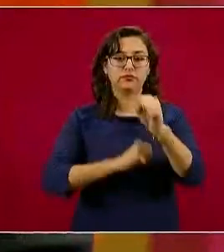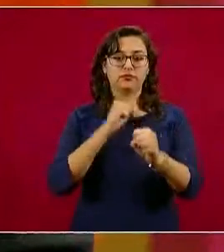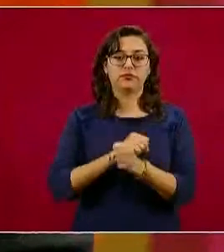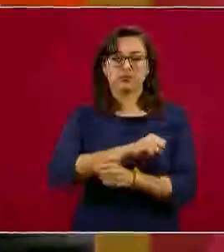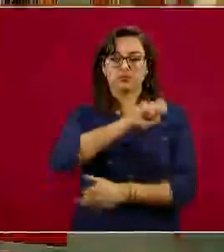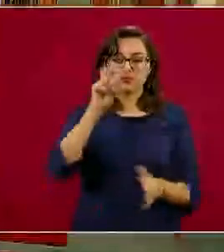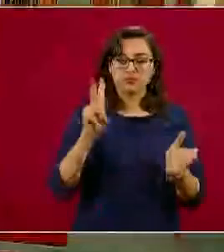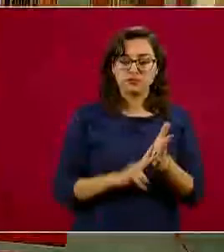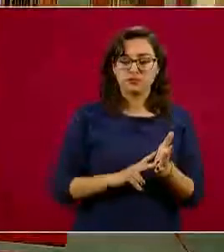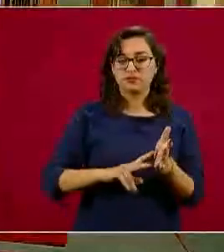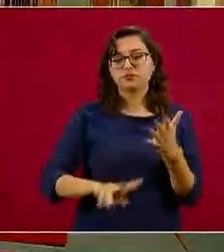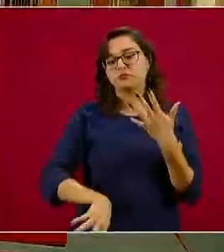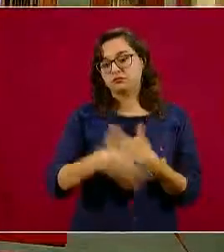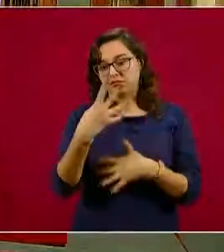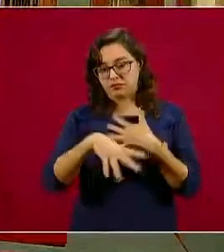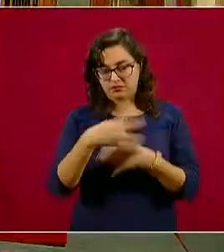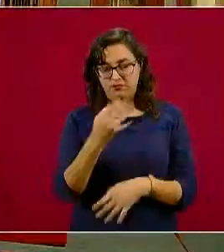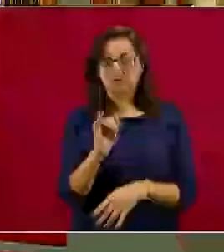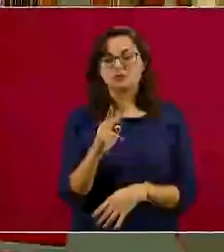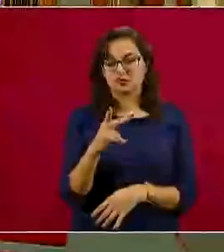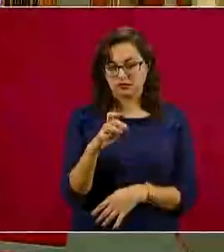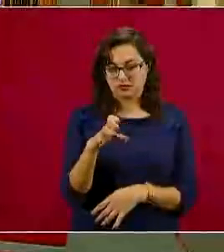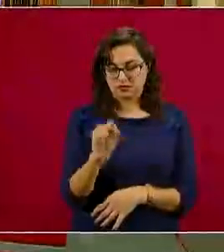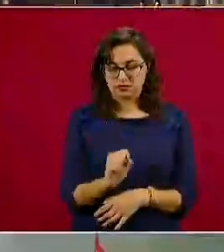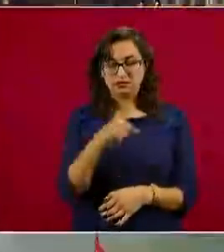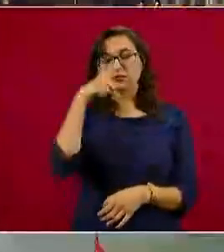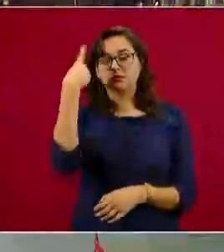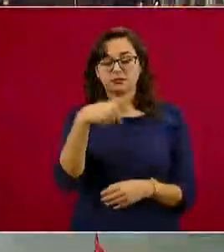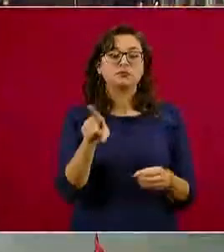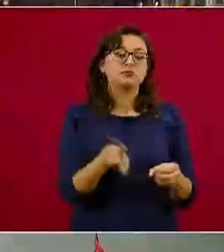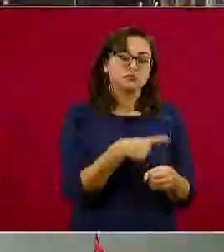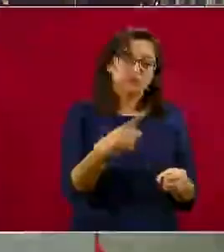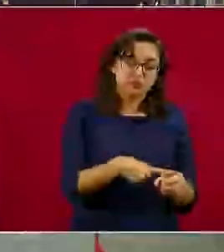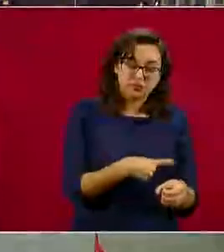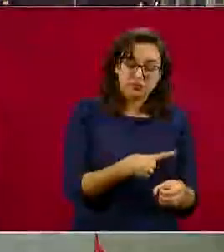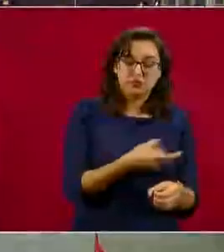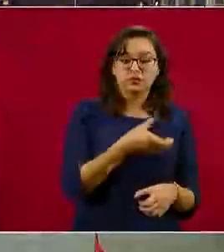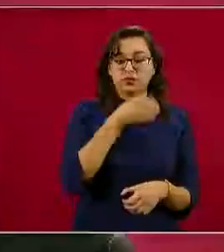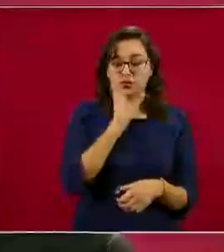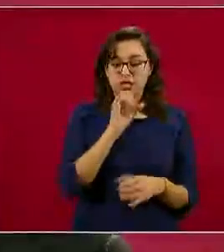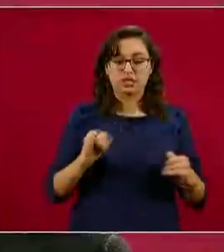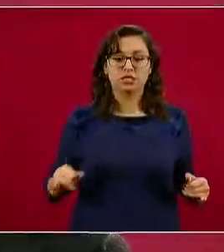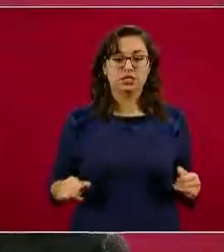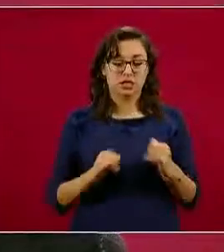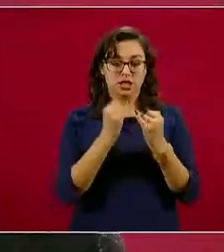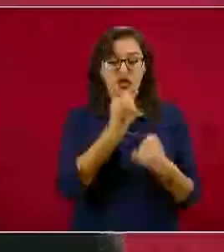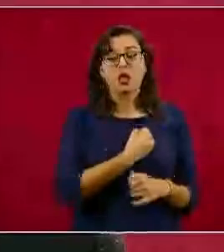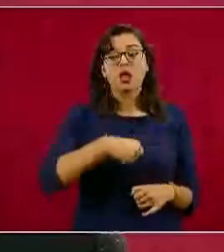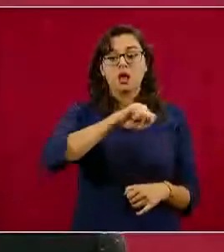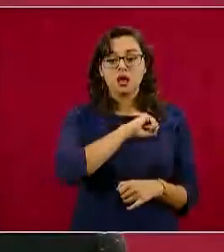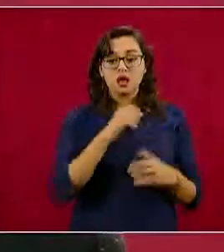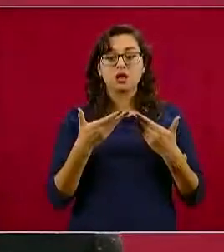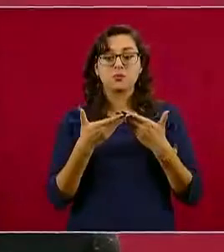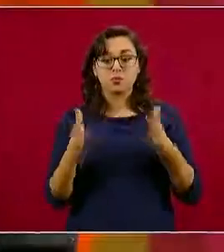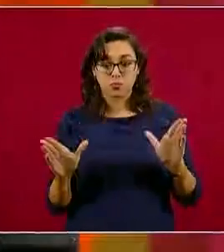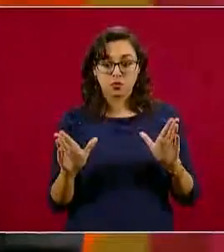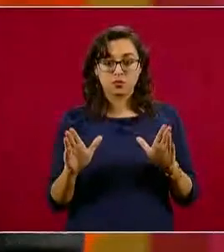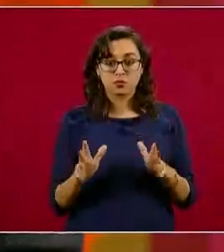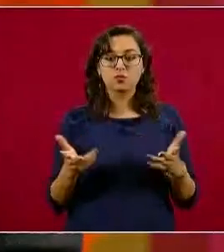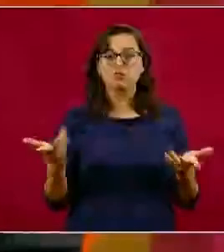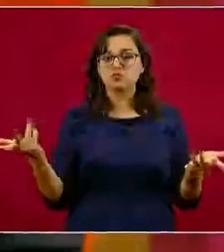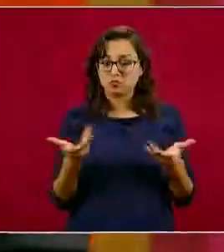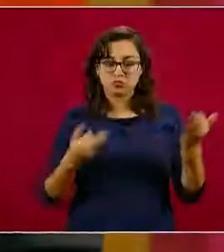impuesto especial a productos y servicios para las bebidas azucaradas. El Instituto de Salud Pública, por cierto, fue quien desarrolló